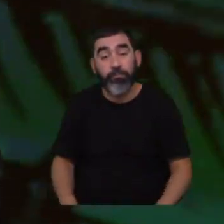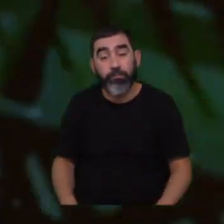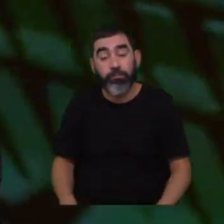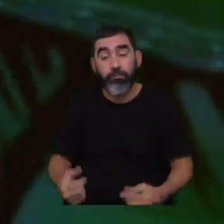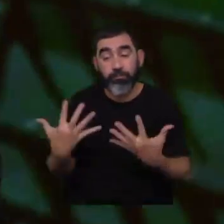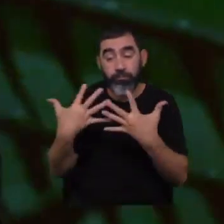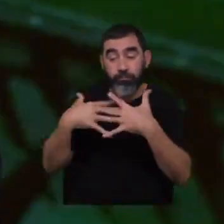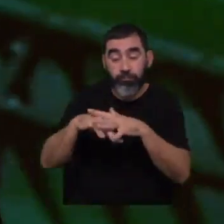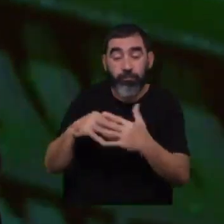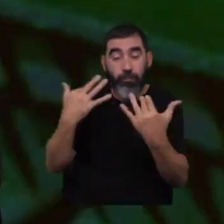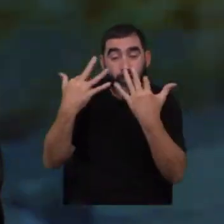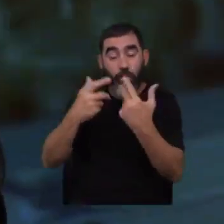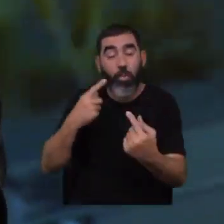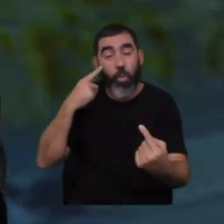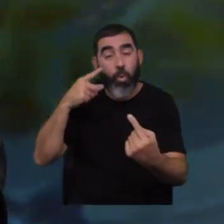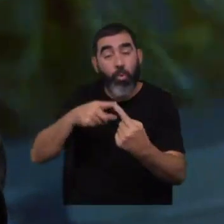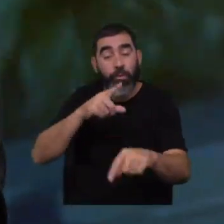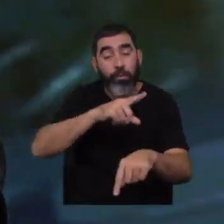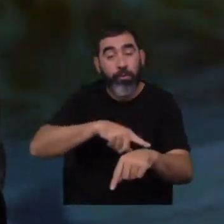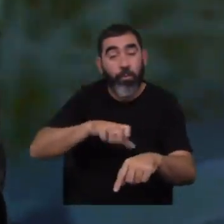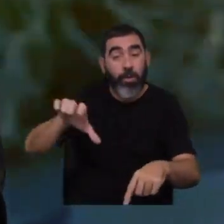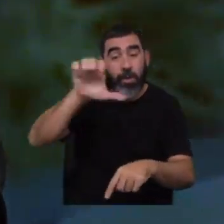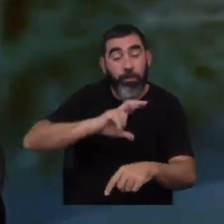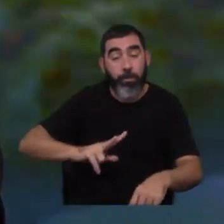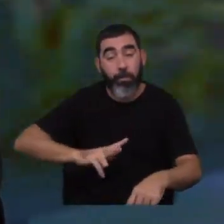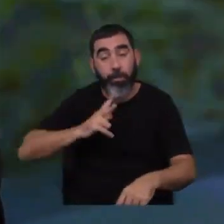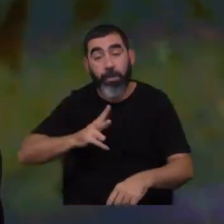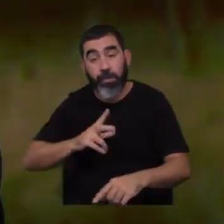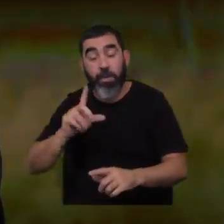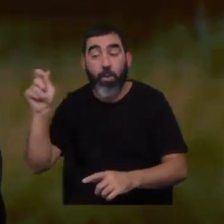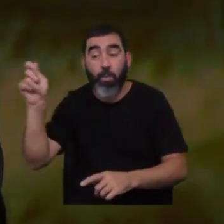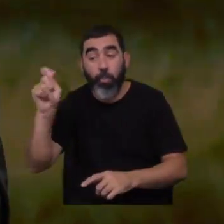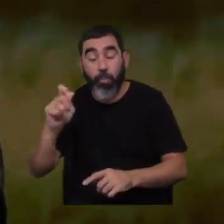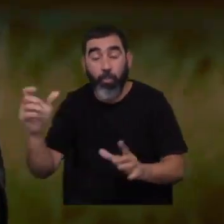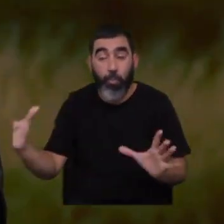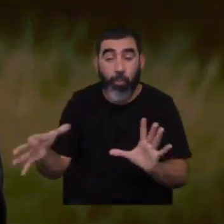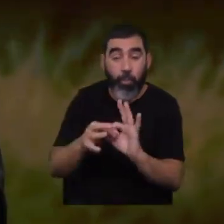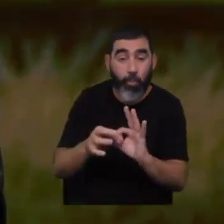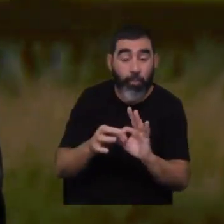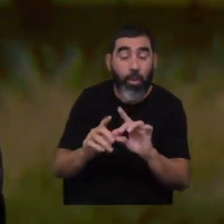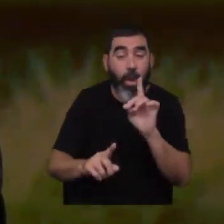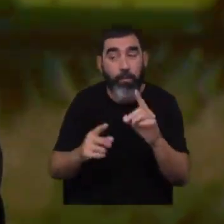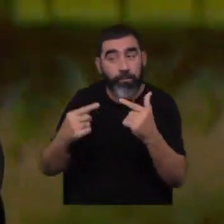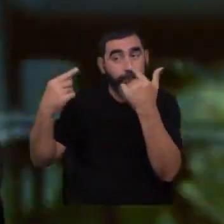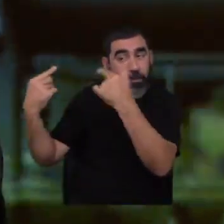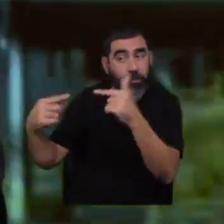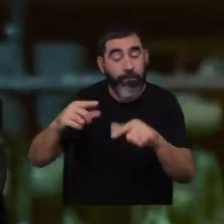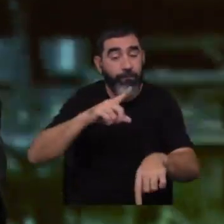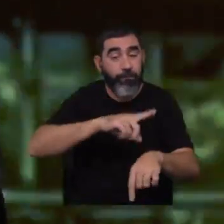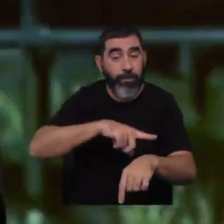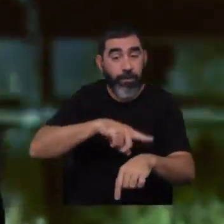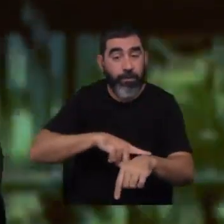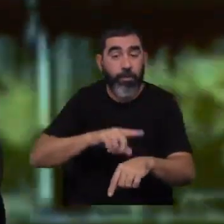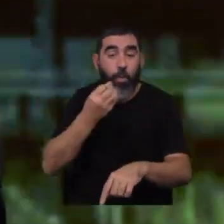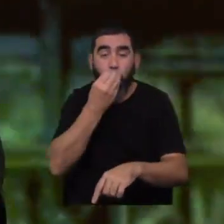entrelazar lo que son los objetivos y los tiempos de la empresa privada o de la industria privada con la academia. Normalmente no son iguales, no quiere decir que uno